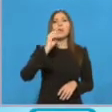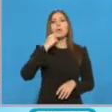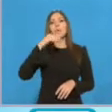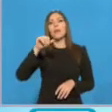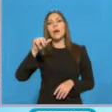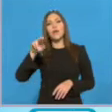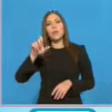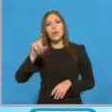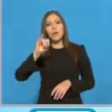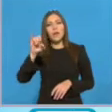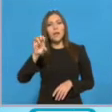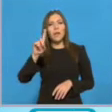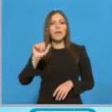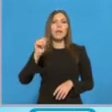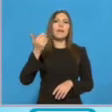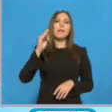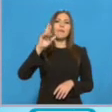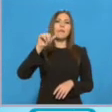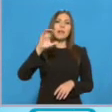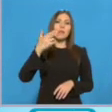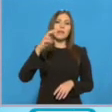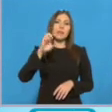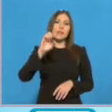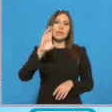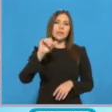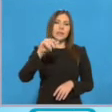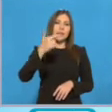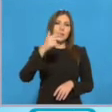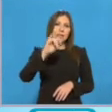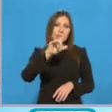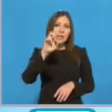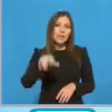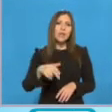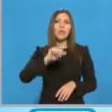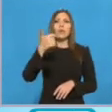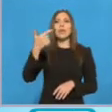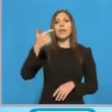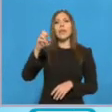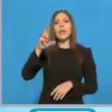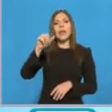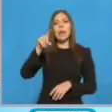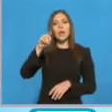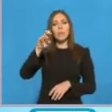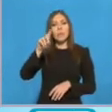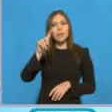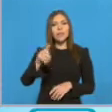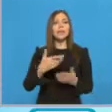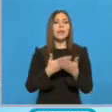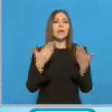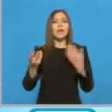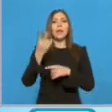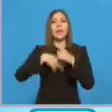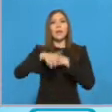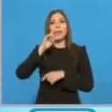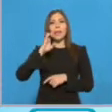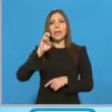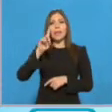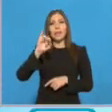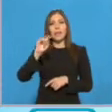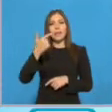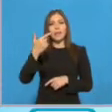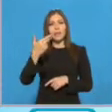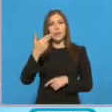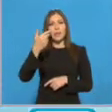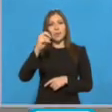Francesca Guillén, como Luis Gerardo Méndez, que ha leído con nosotros Sí. también, ahora Edith González, es mejor porque la gente